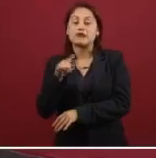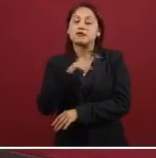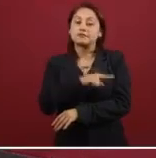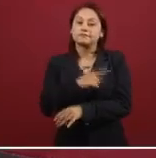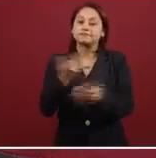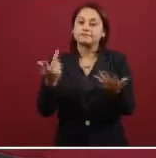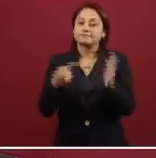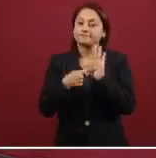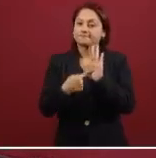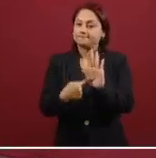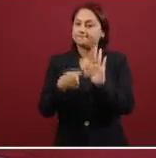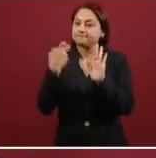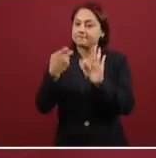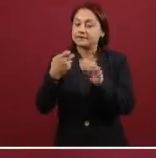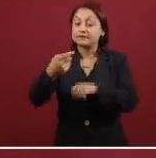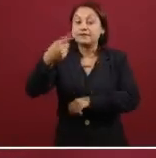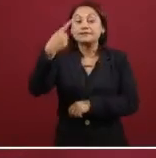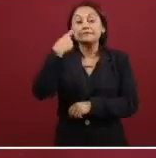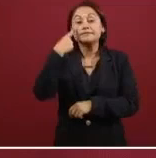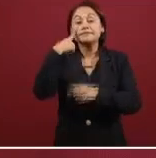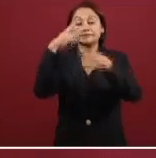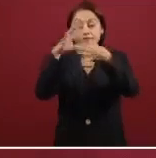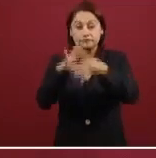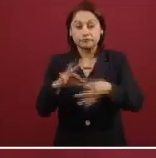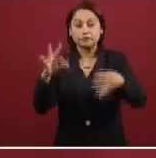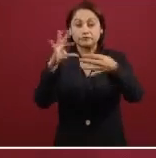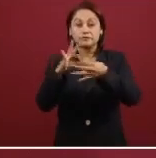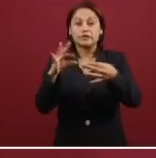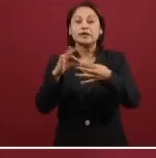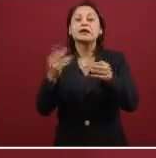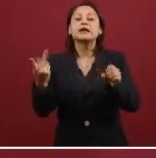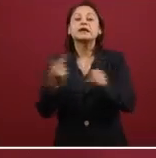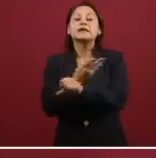Fíjense la concepción: se genera una crisis